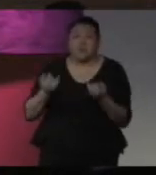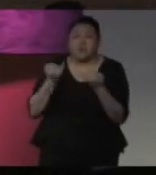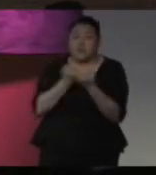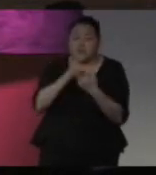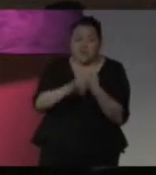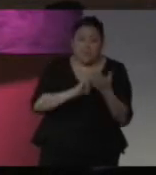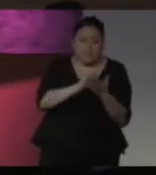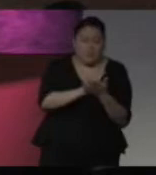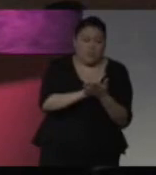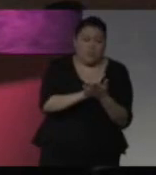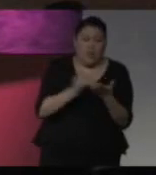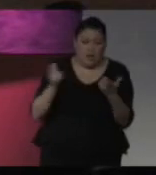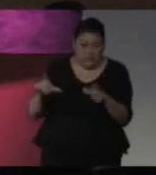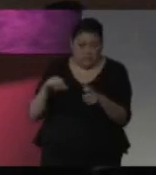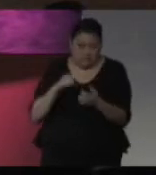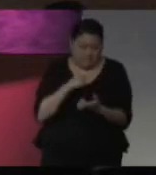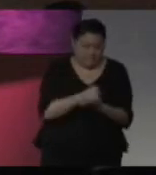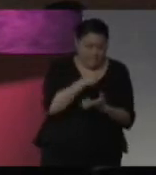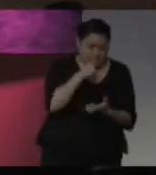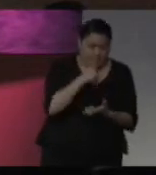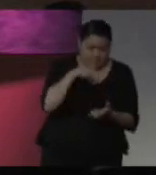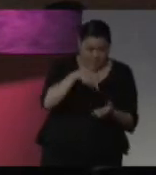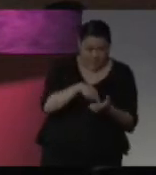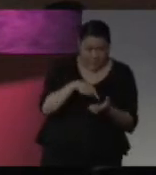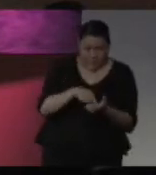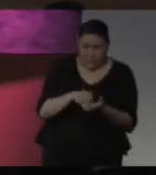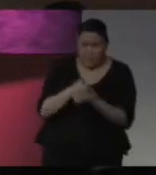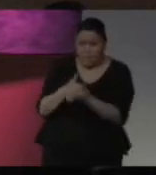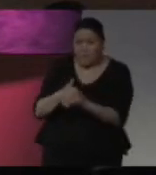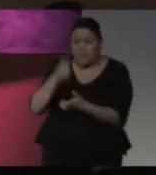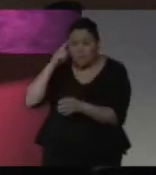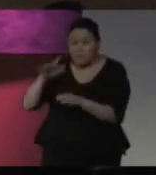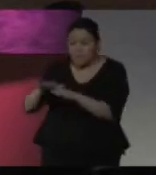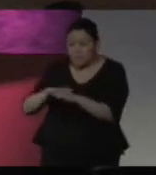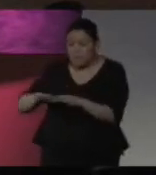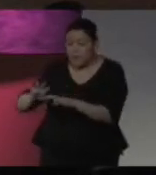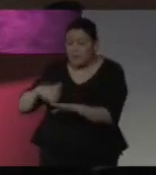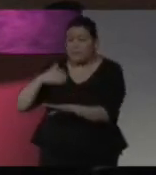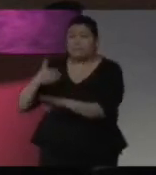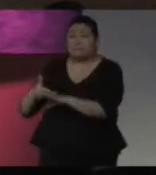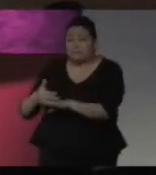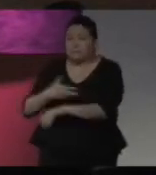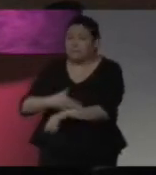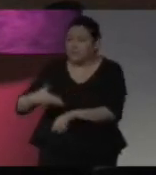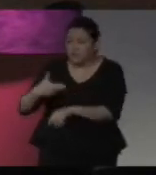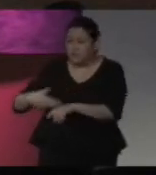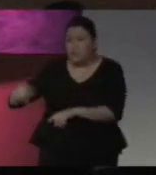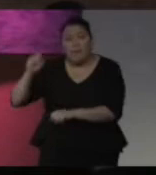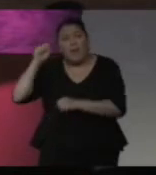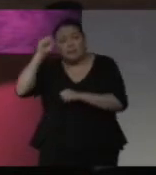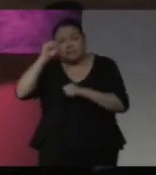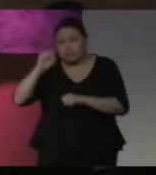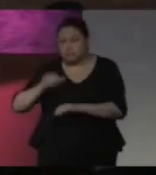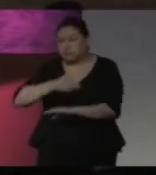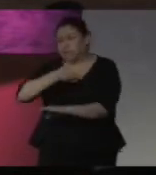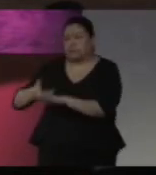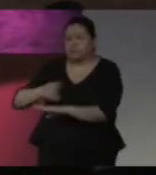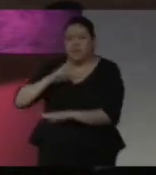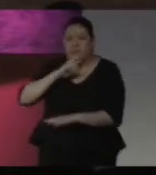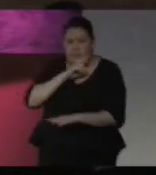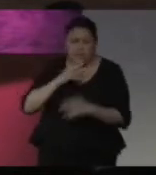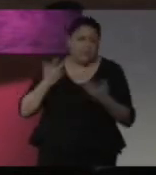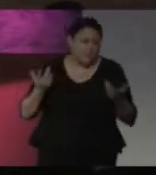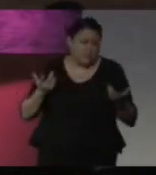aprobado precisamente para atacar a los movimientos sociales que se organizan en defensa de la vida, de la tierra, del agua,